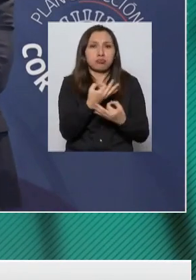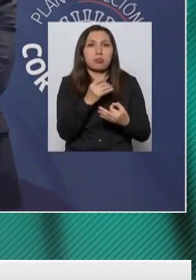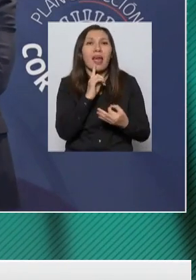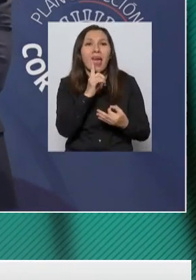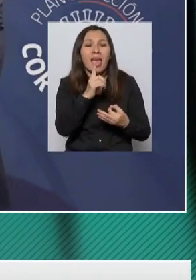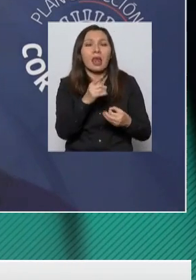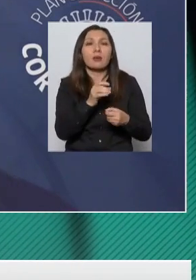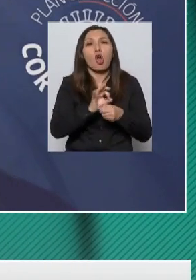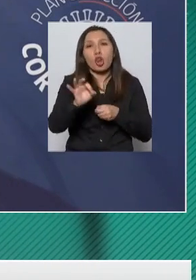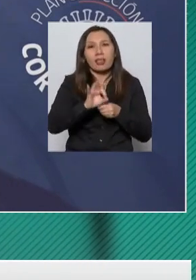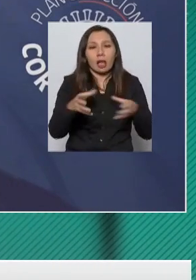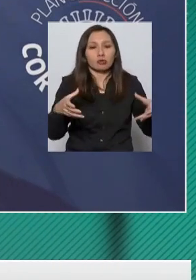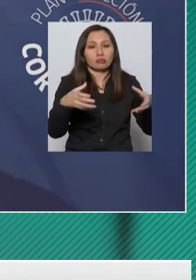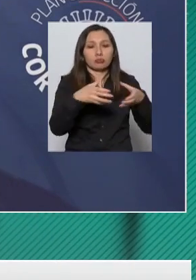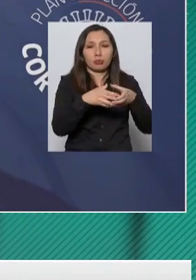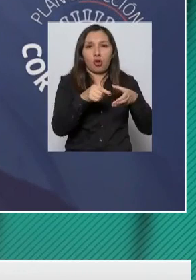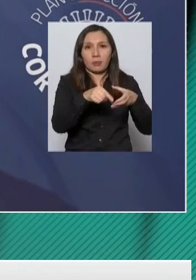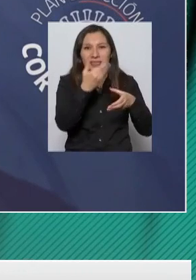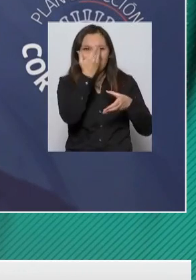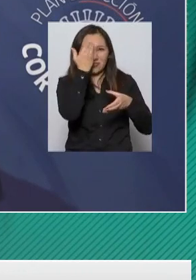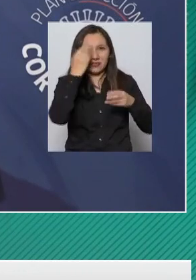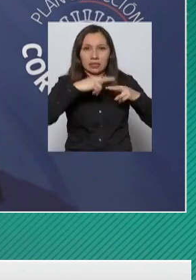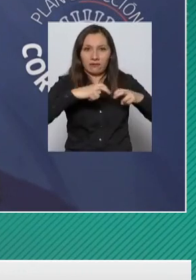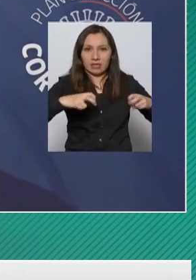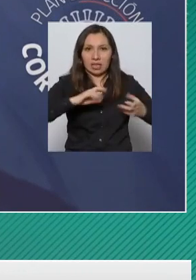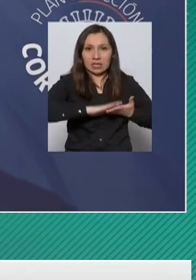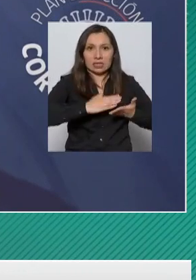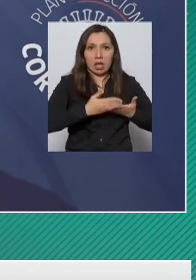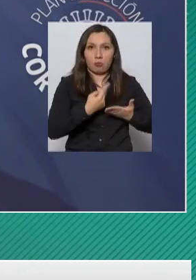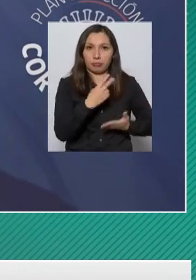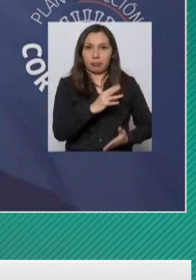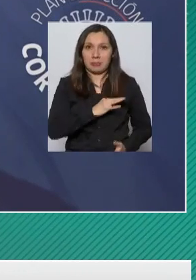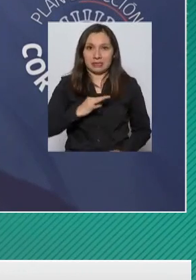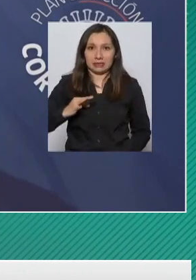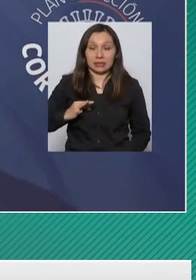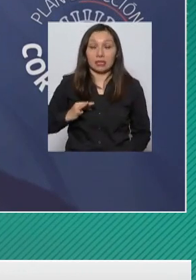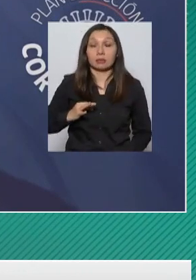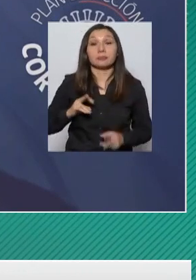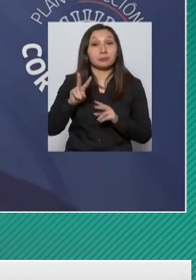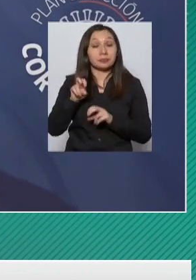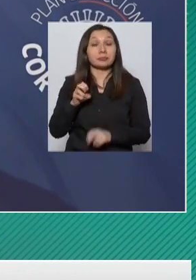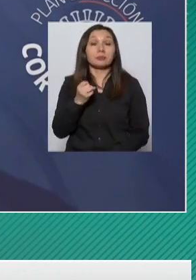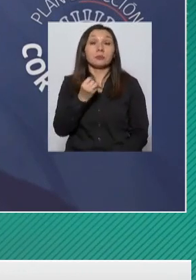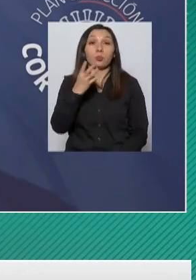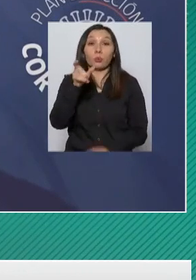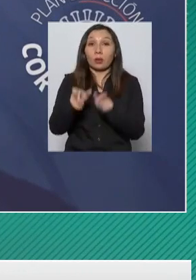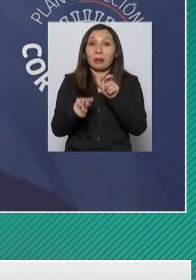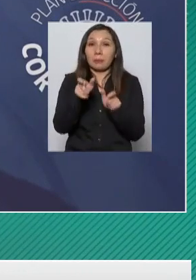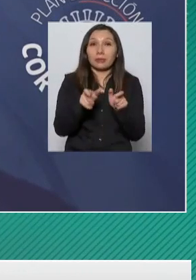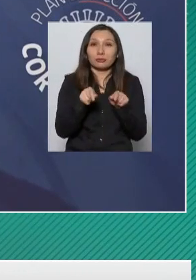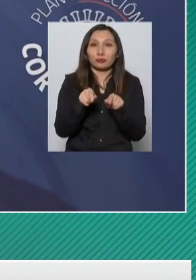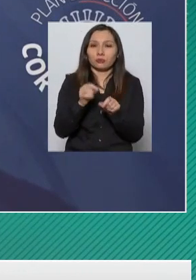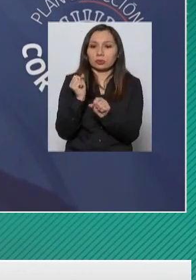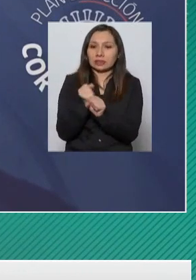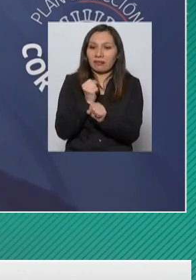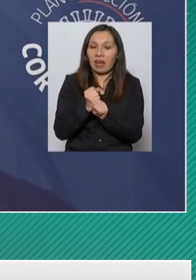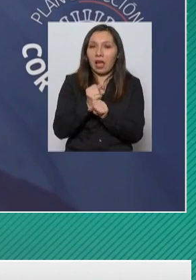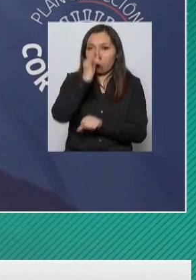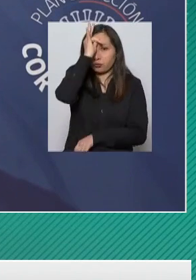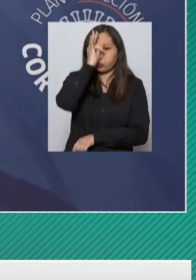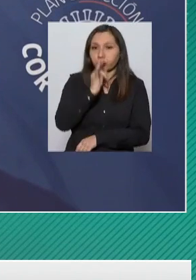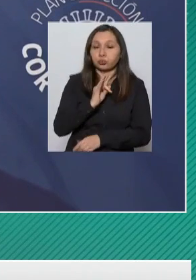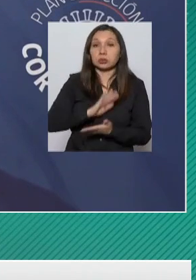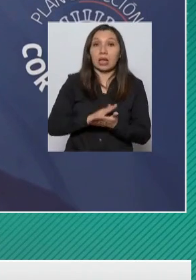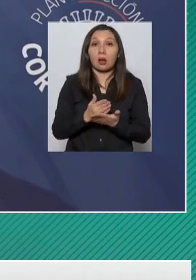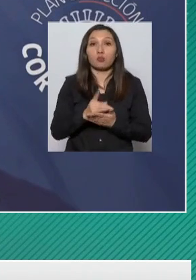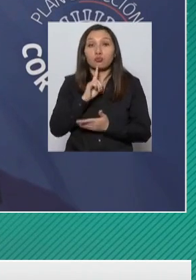la comisión de epidemiología del ministerio de salud en relacionada a la cantidad de personas trabajadores de la salud que